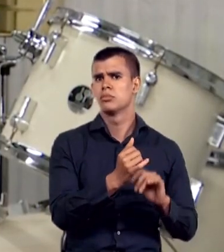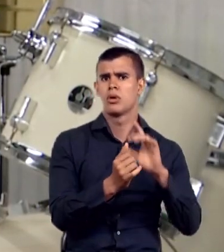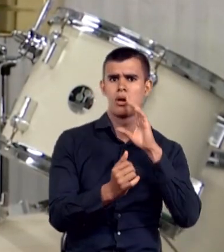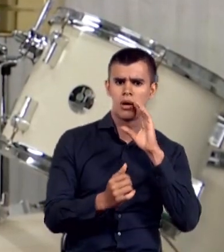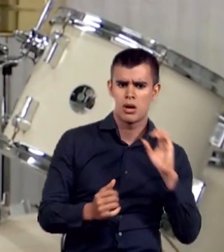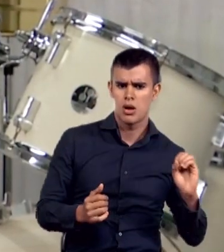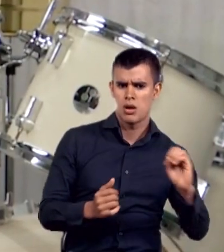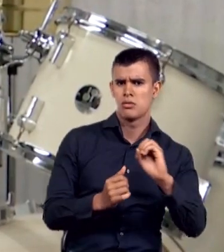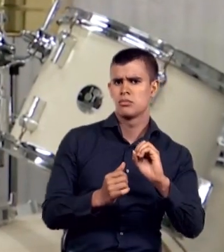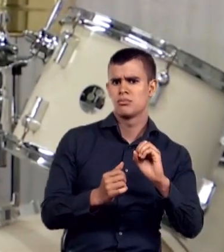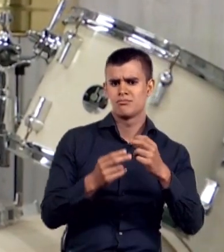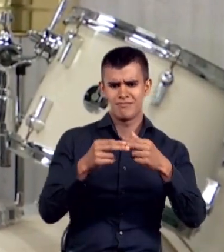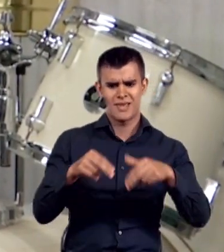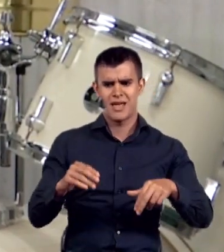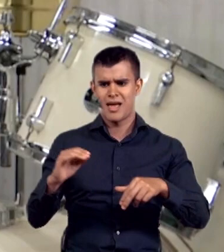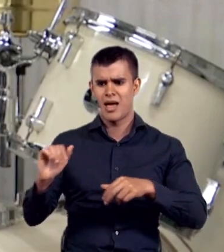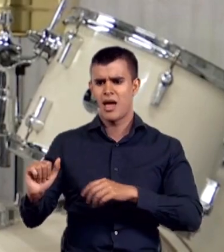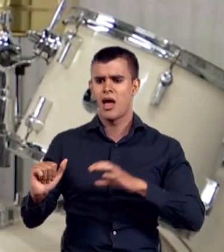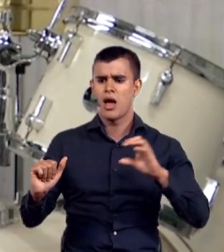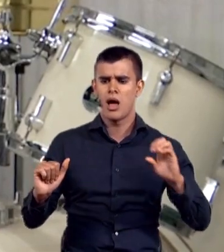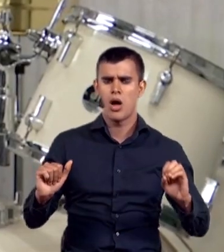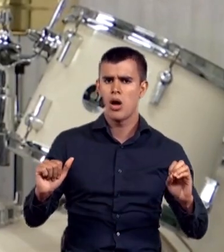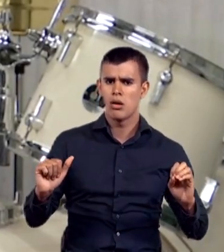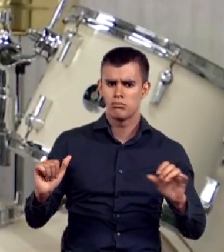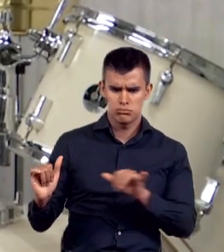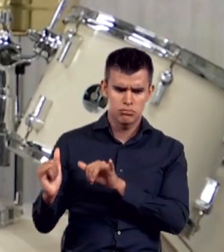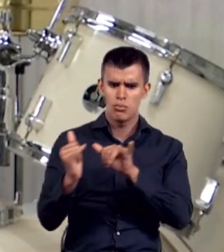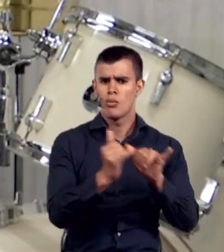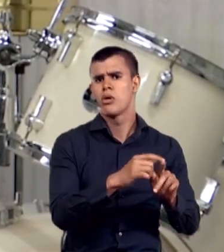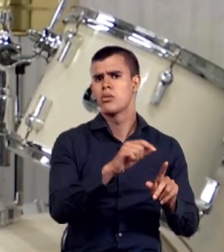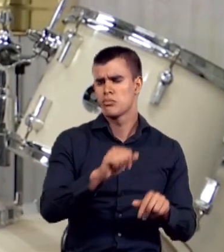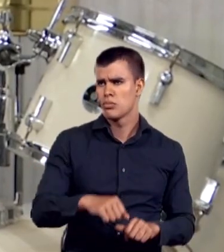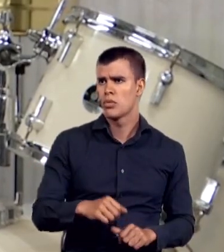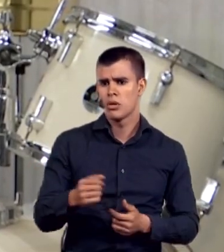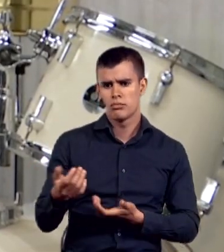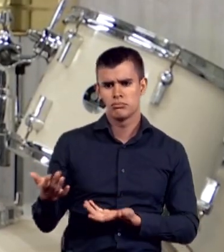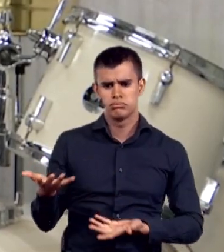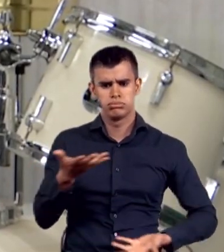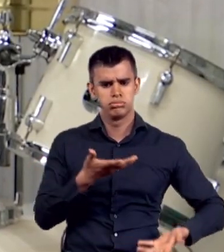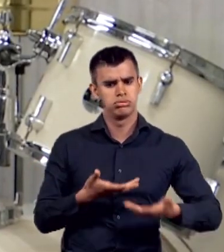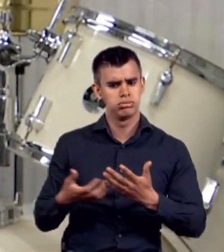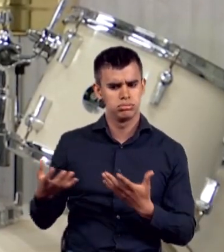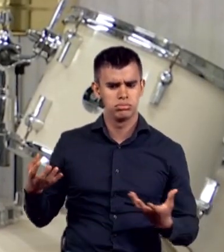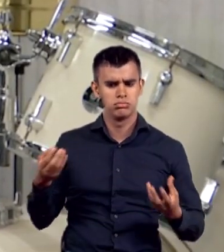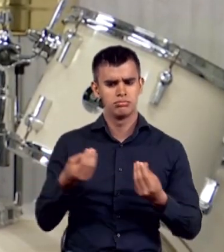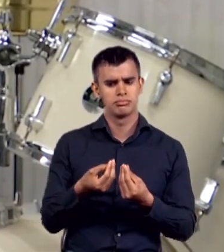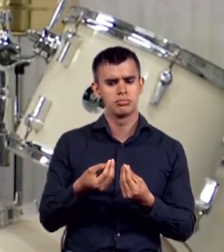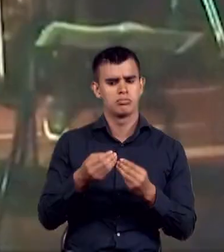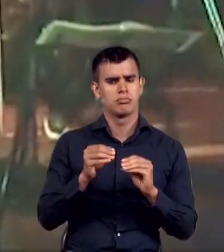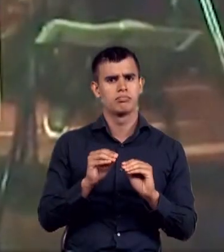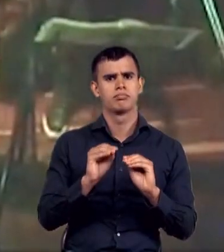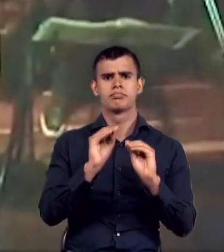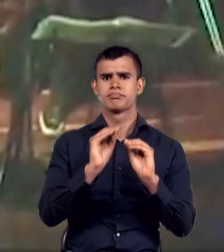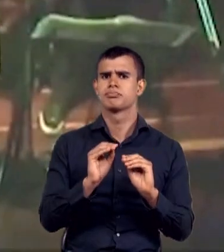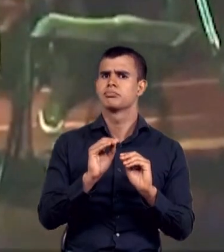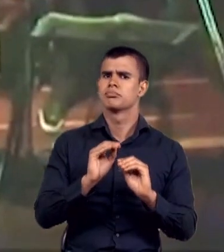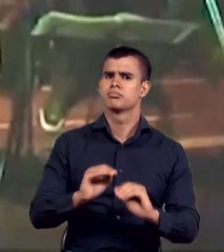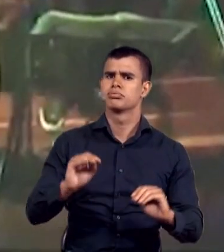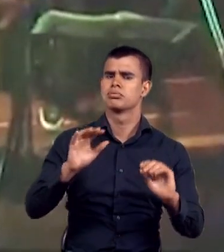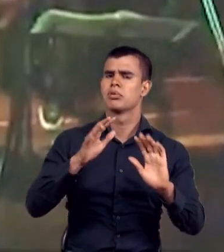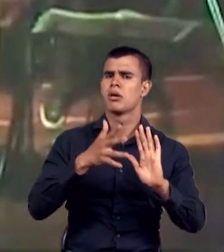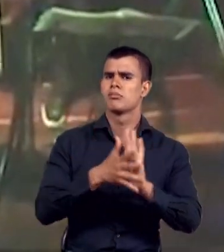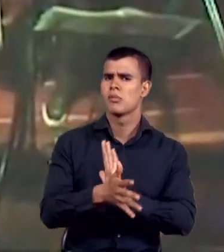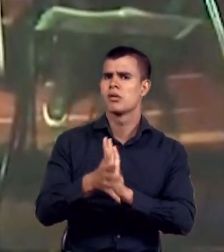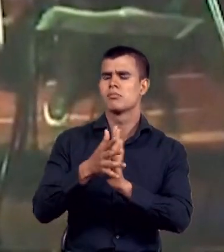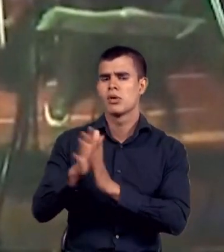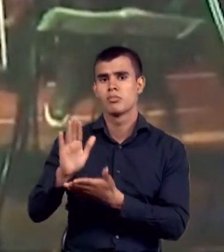hablando del otro género del hombre, están a la par y podemos convivir en medio de una tarima. La música,